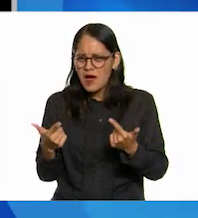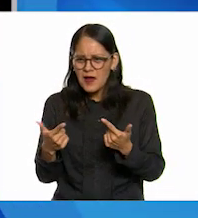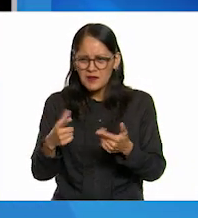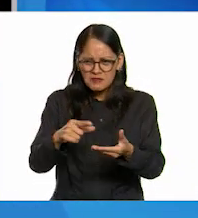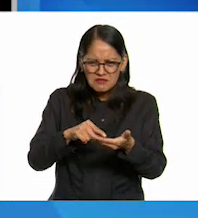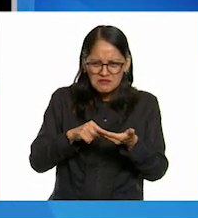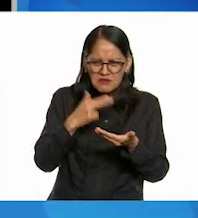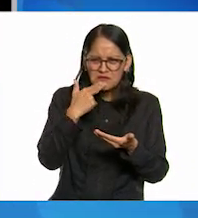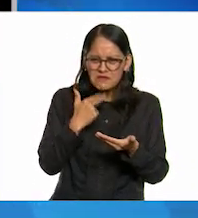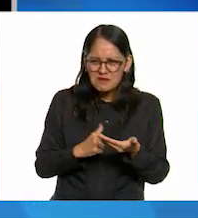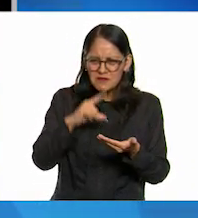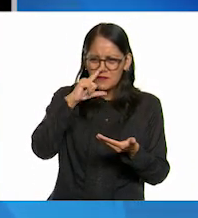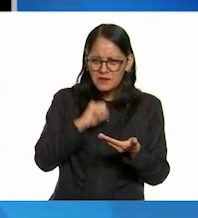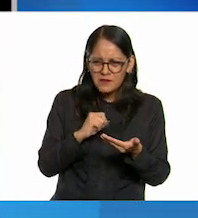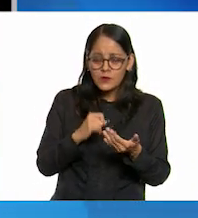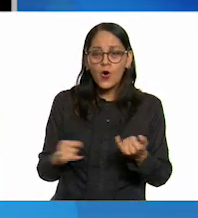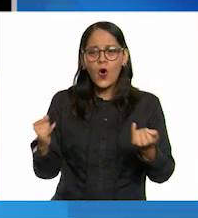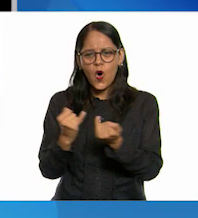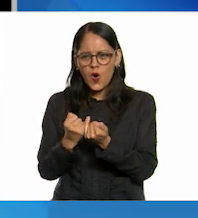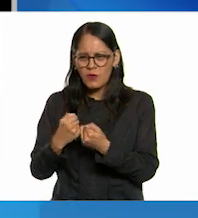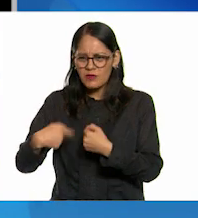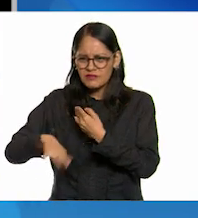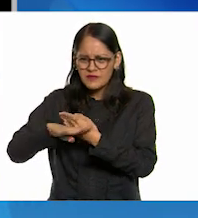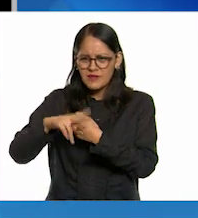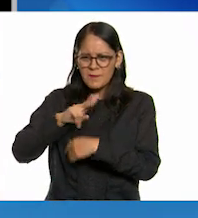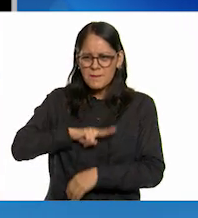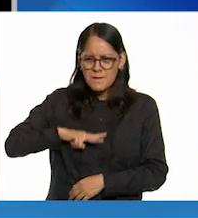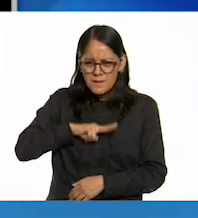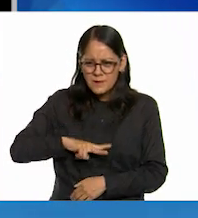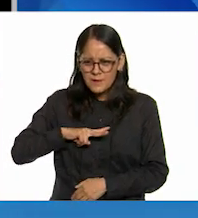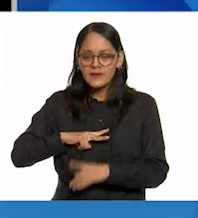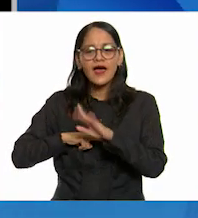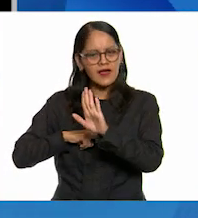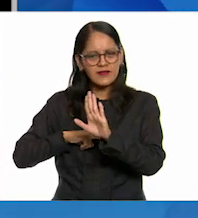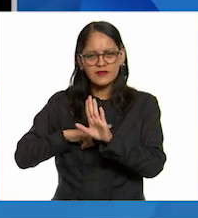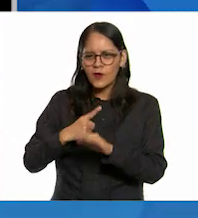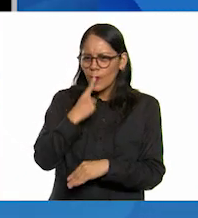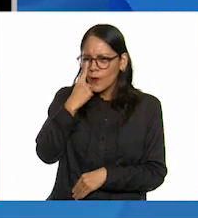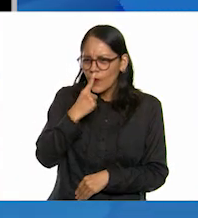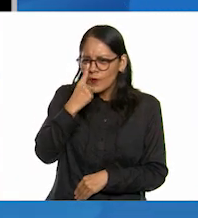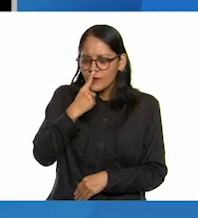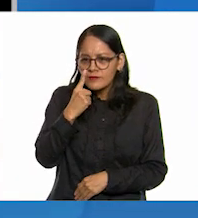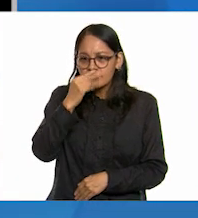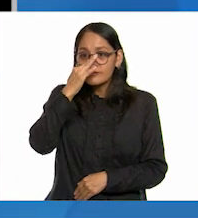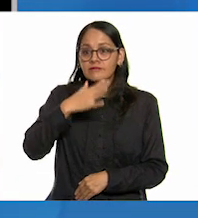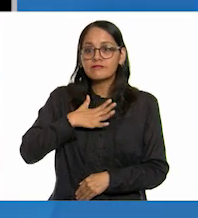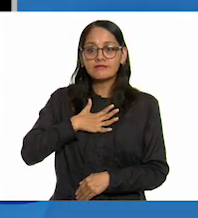podrido o algo tóxico está cerca, el sabor o el mal olor te